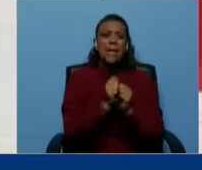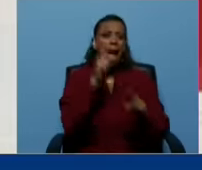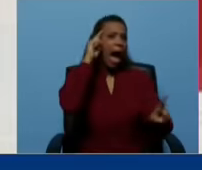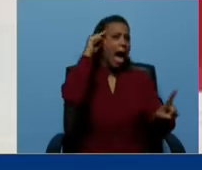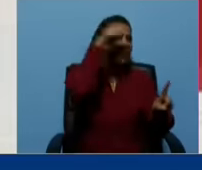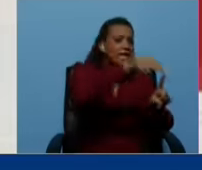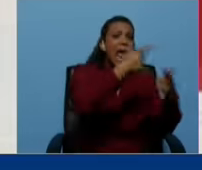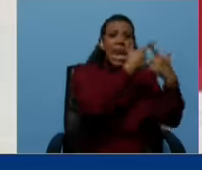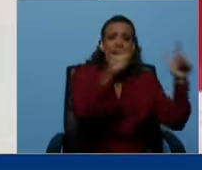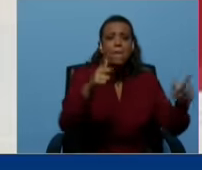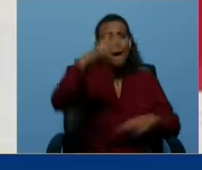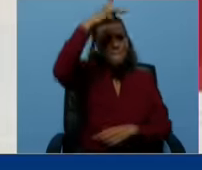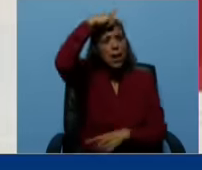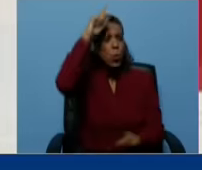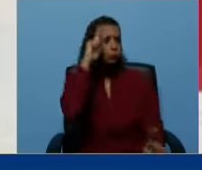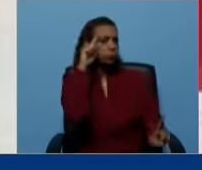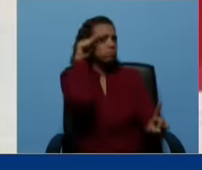suramericana.